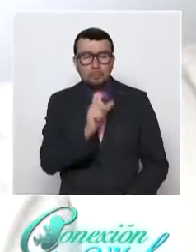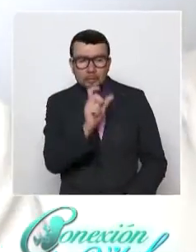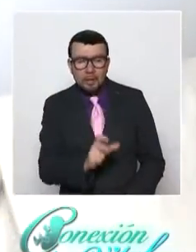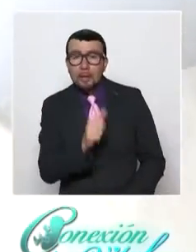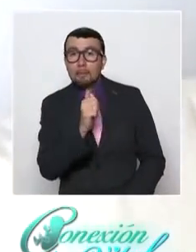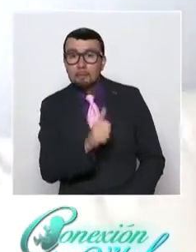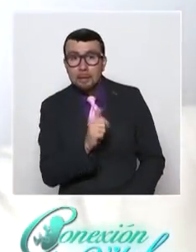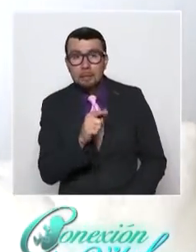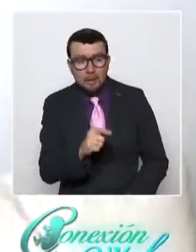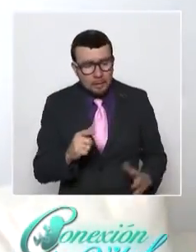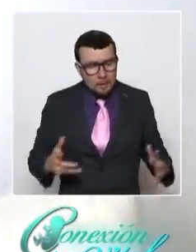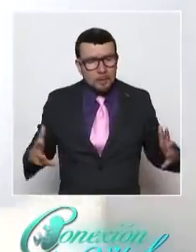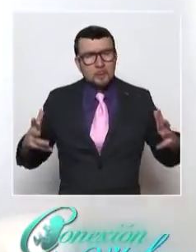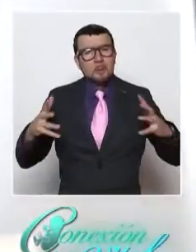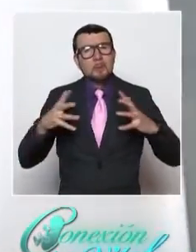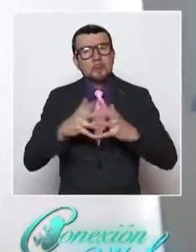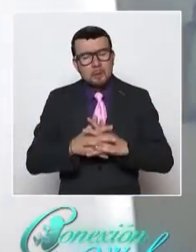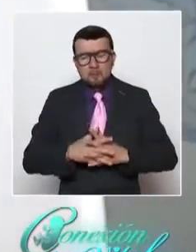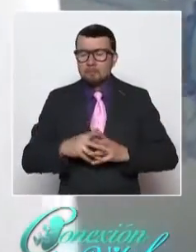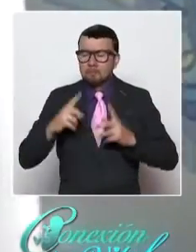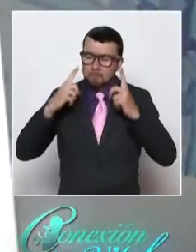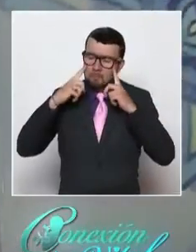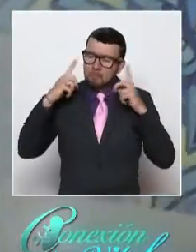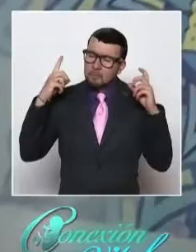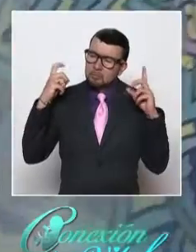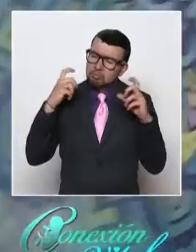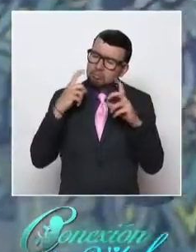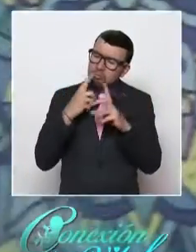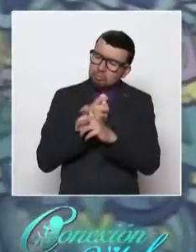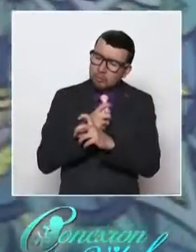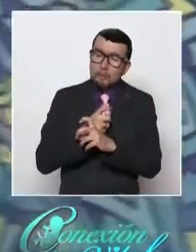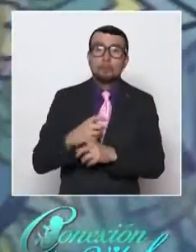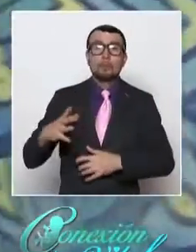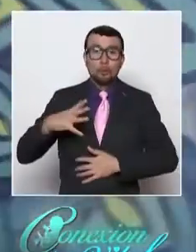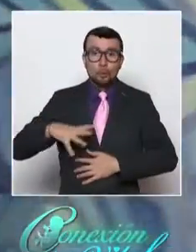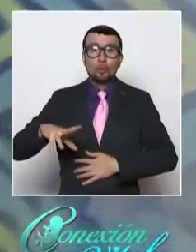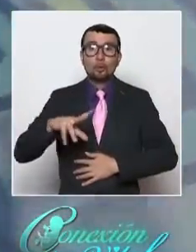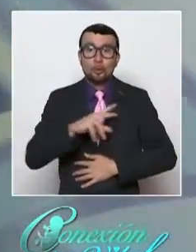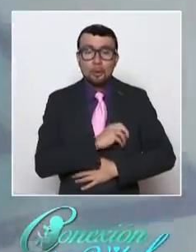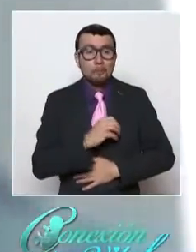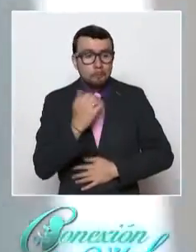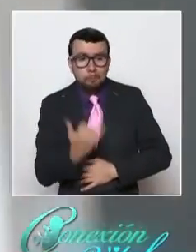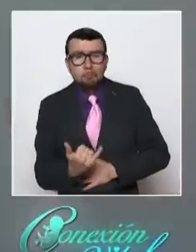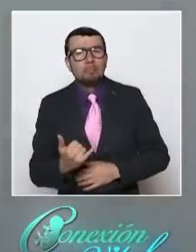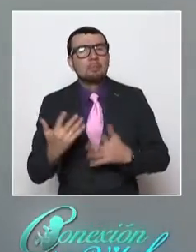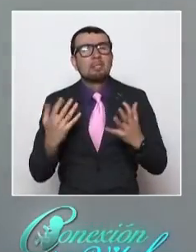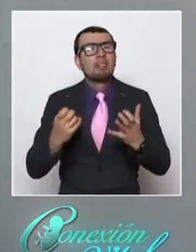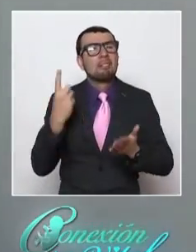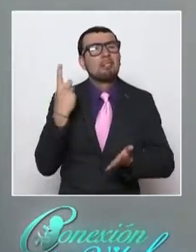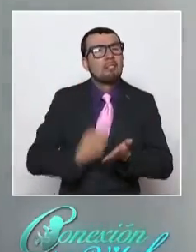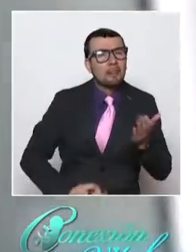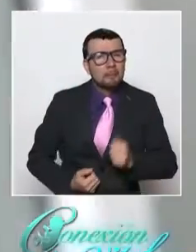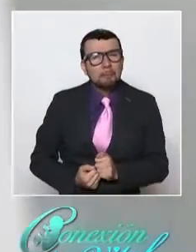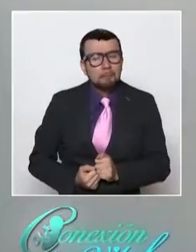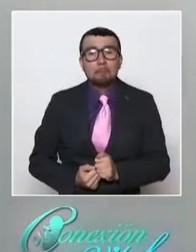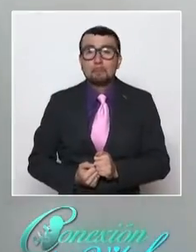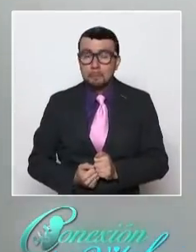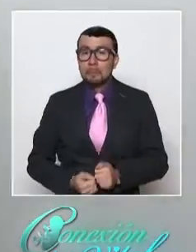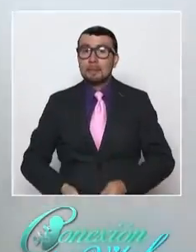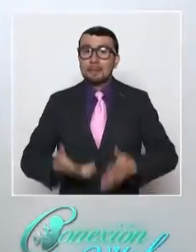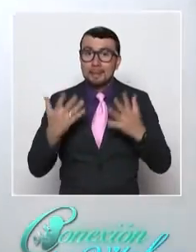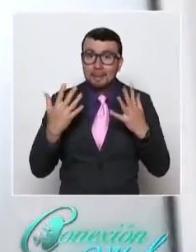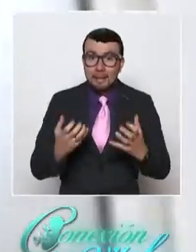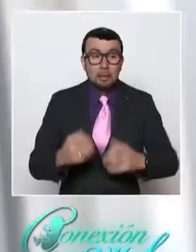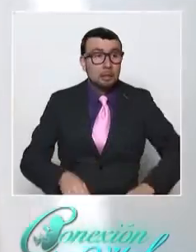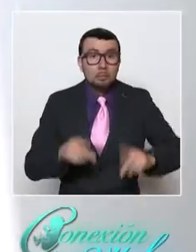evalúa integralmente y nosotros en este espacio lo que pretendemos es que la